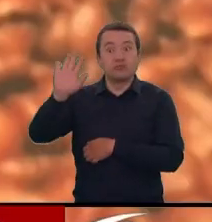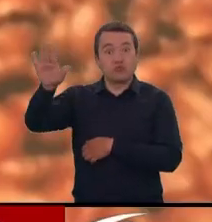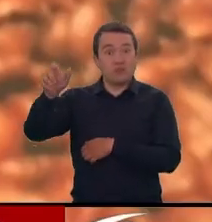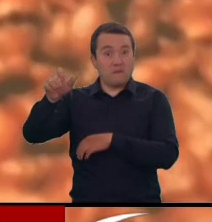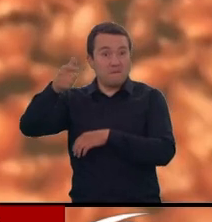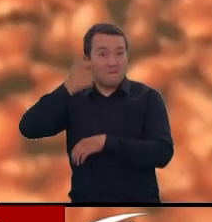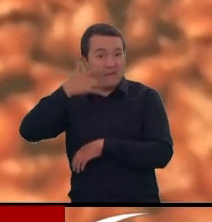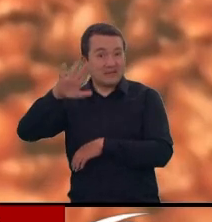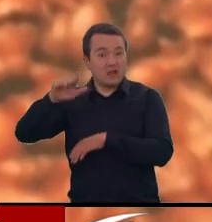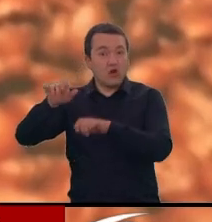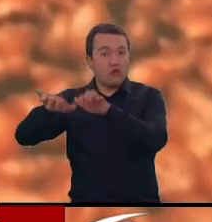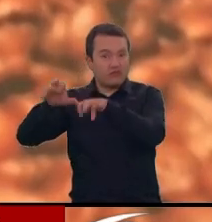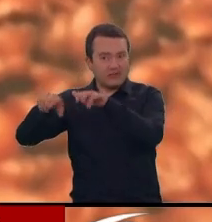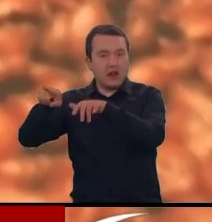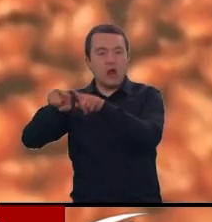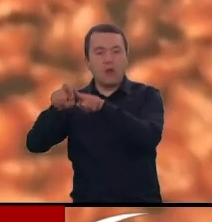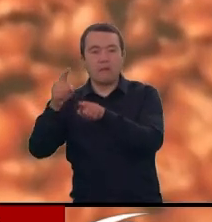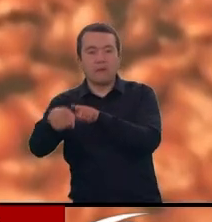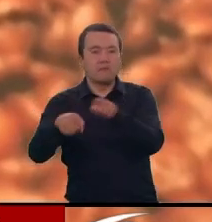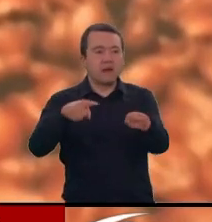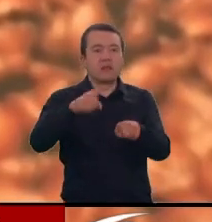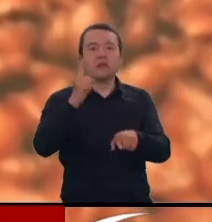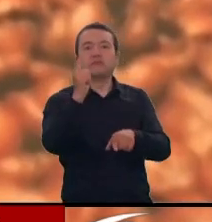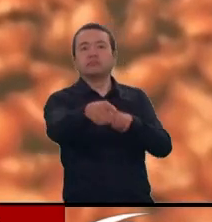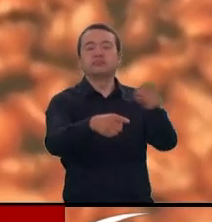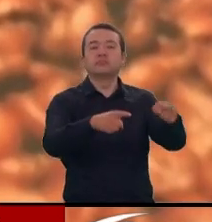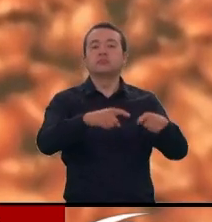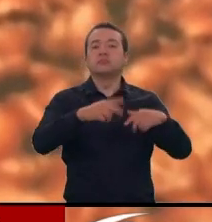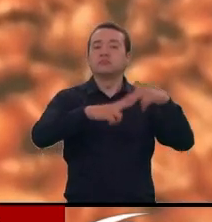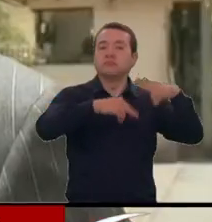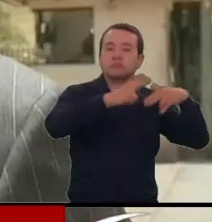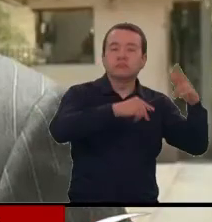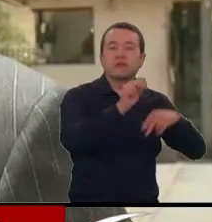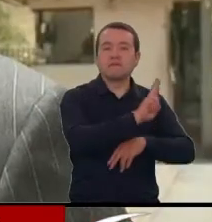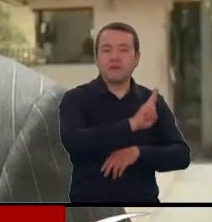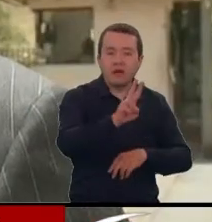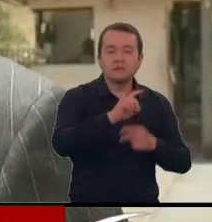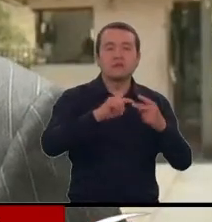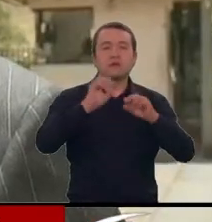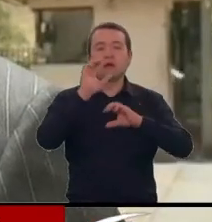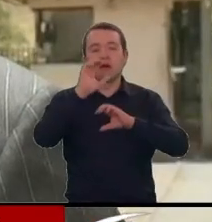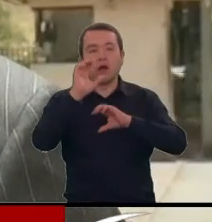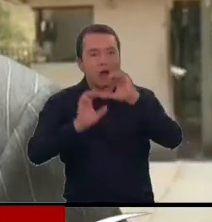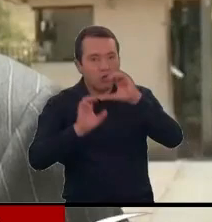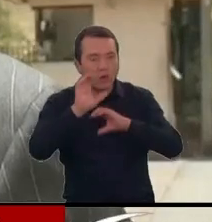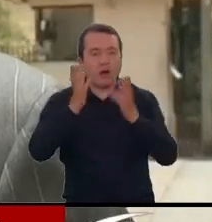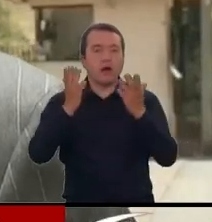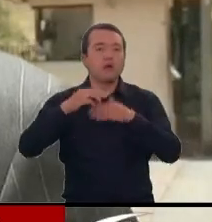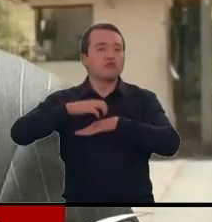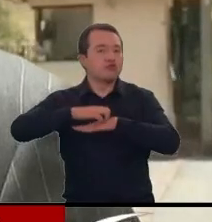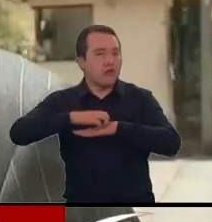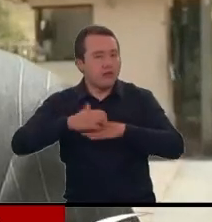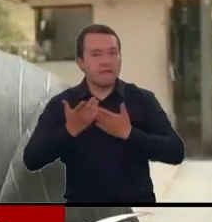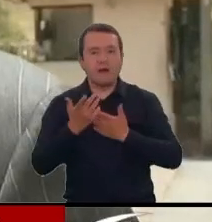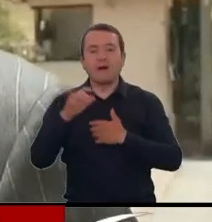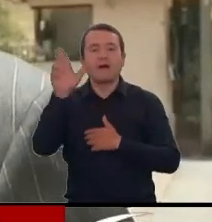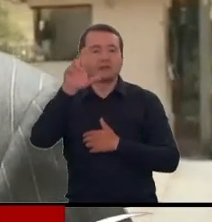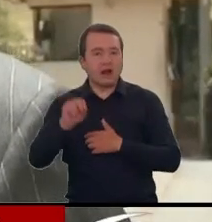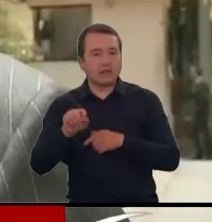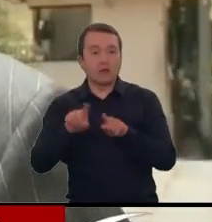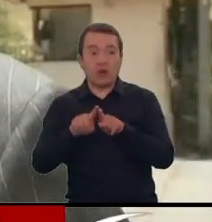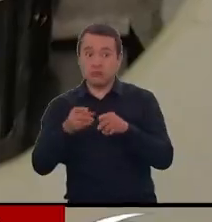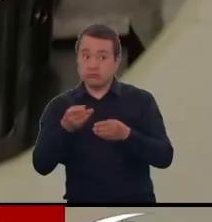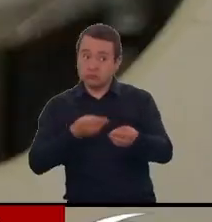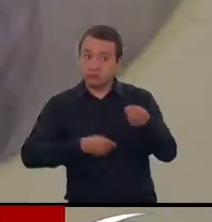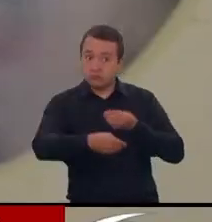se habrían direccionado contratos por obras públicas en el Valle, Cauca, Tolima y Risaralda a cambio del 10% del valor total de cada uno y que el